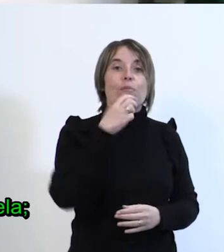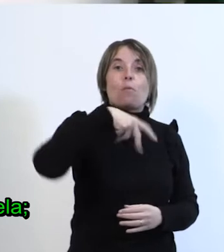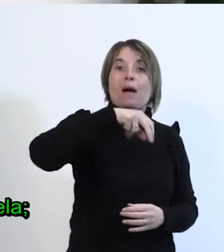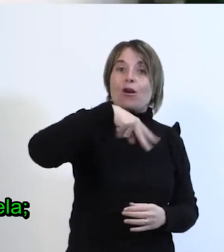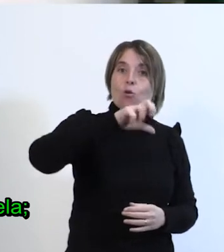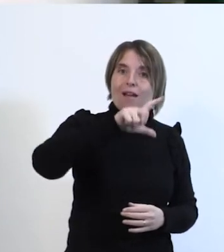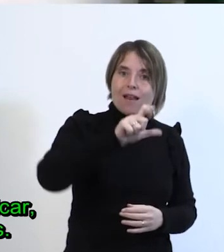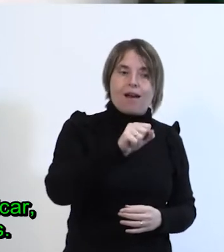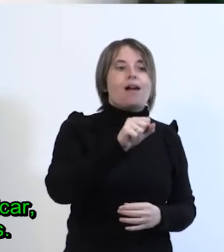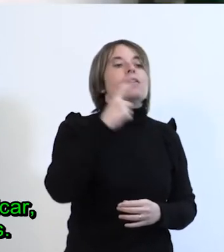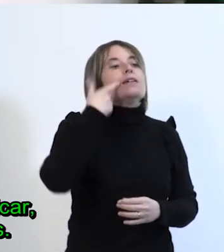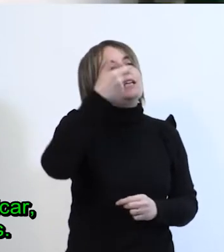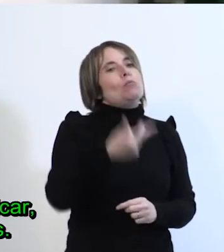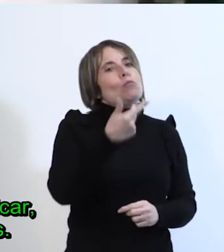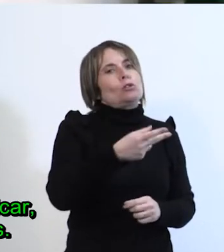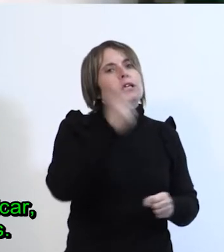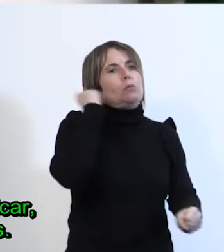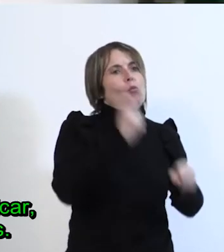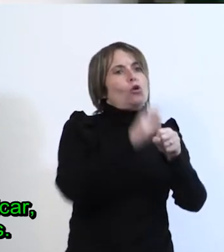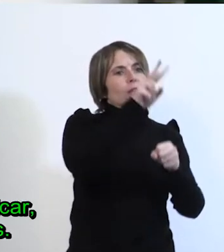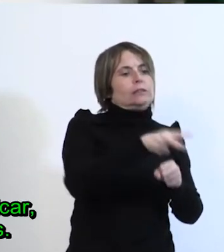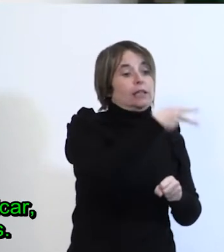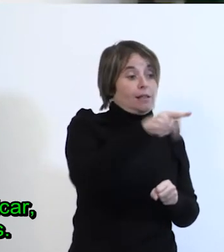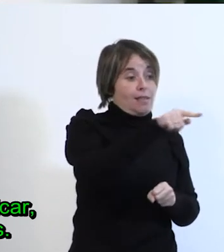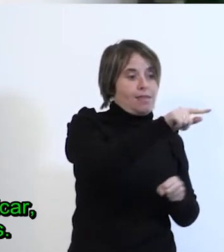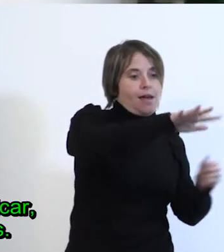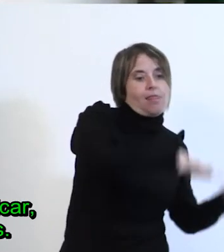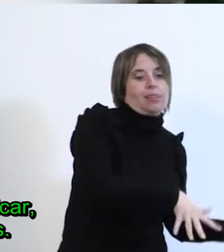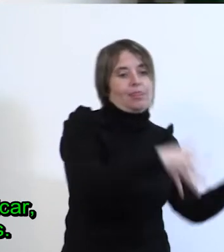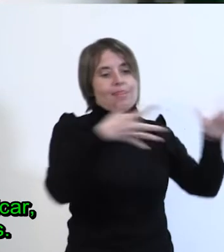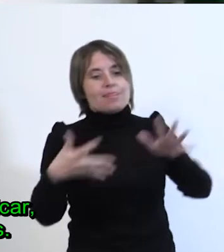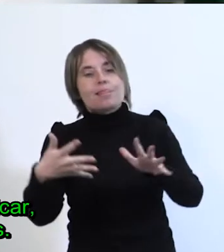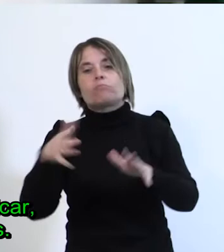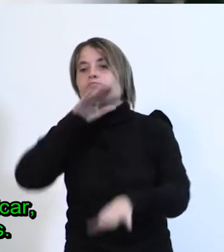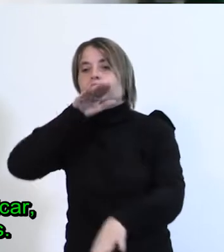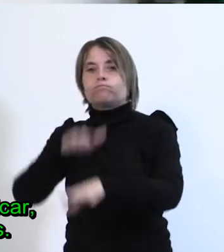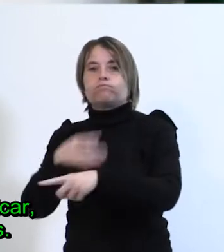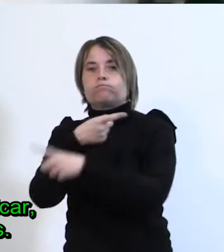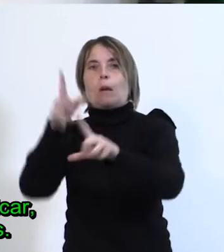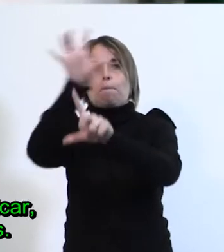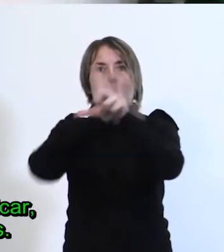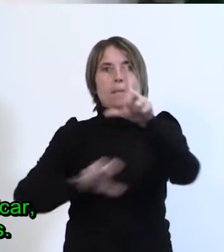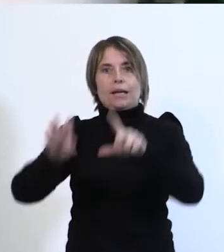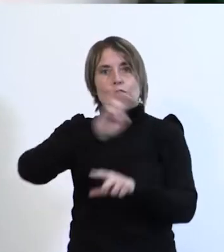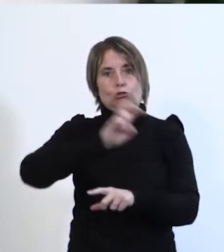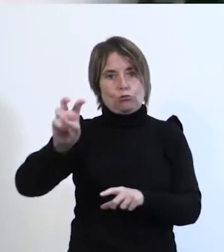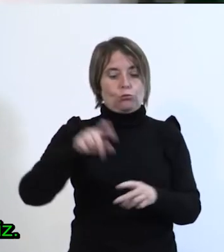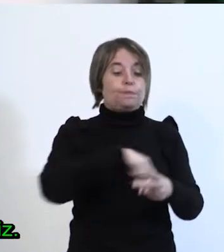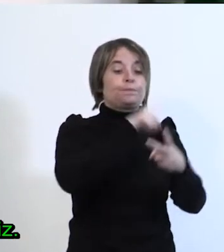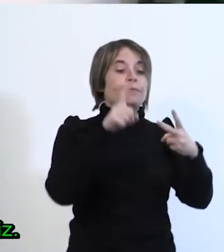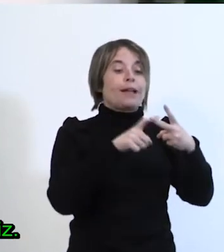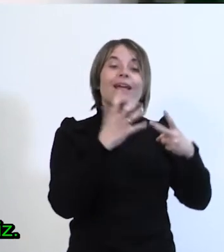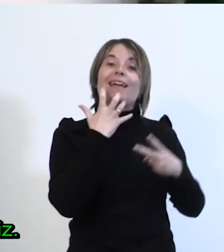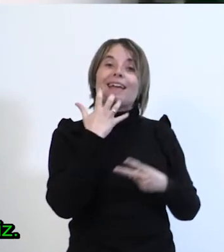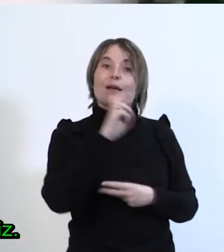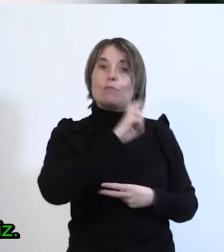muy importante porque esta sentencia se podrá aplicar su jurisprudencia en otros países. Y